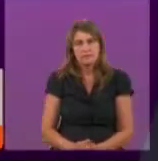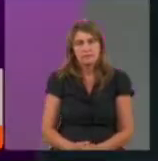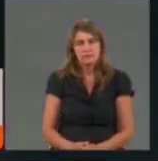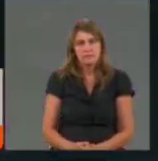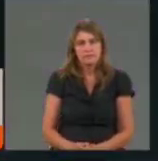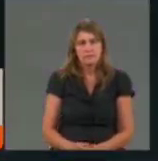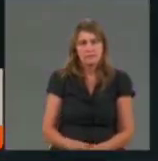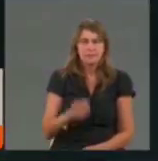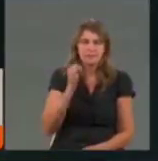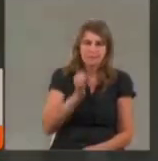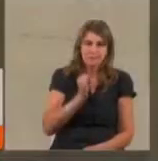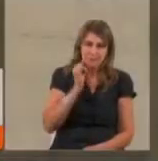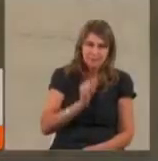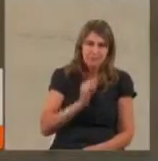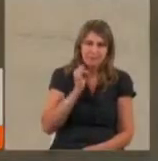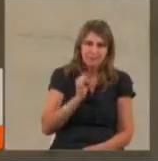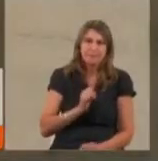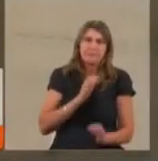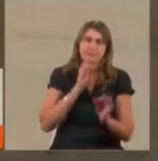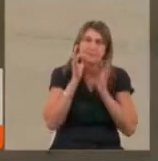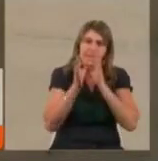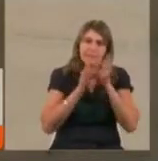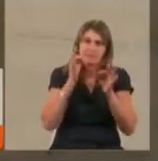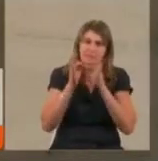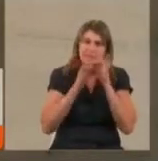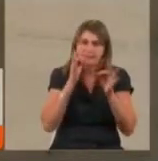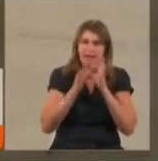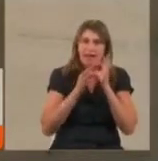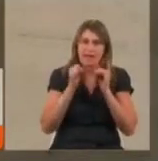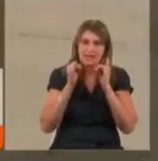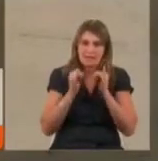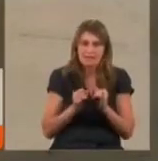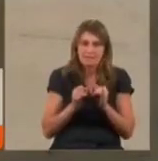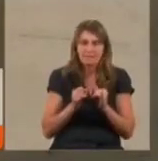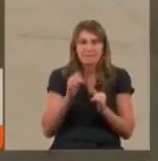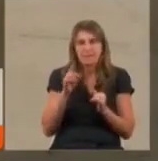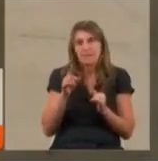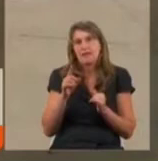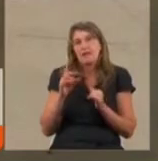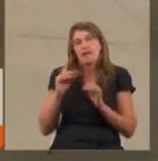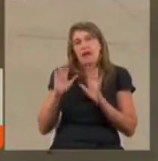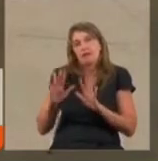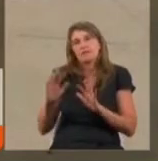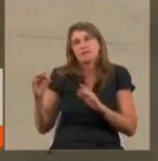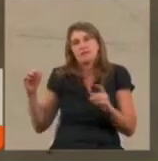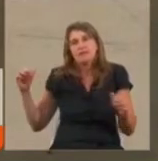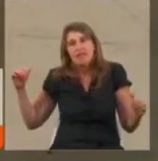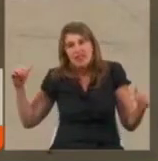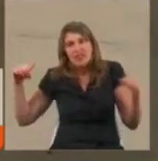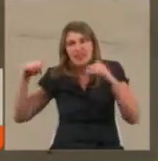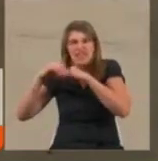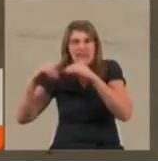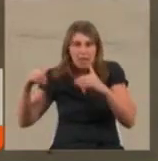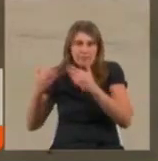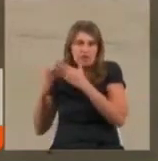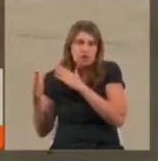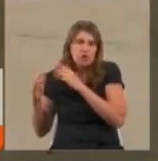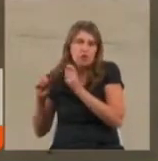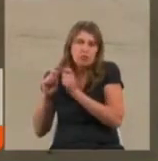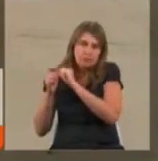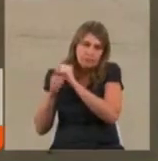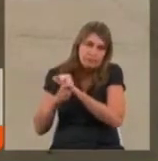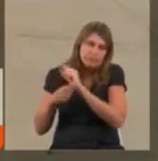Sí, Daniel, ampliamos en este sentido la información. Esto es muy dinámico, como tú lo dices, y hemos generado algunos otros insumos en